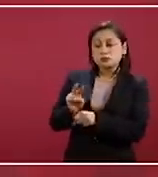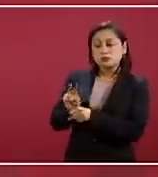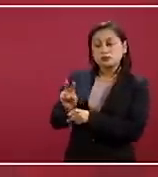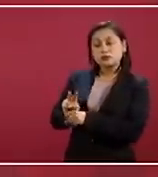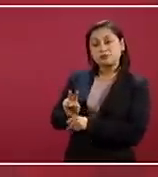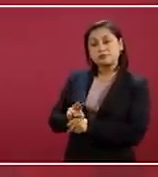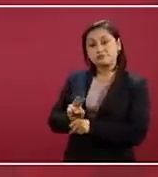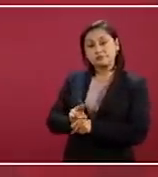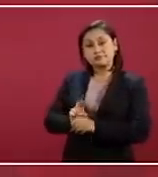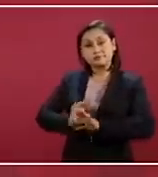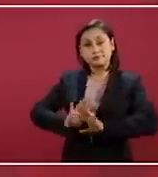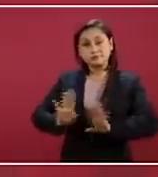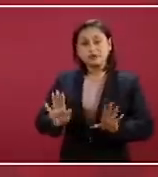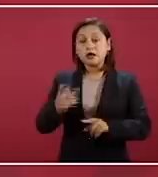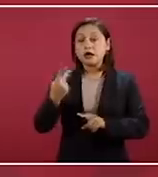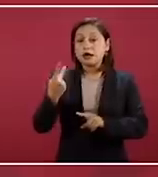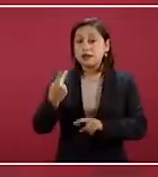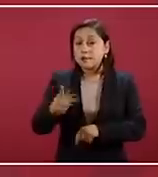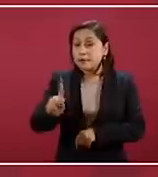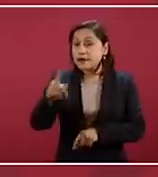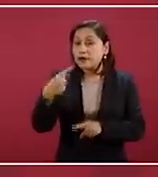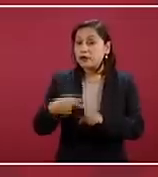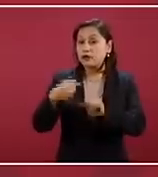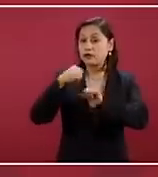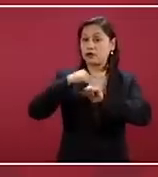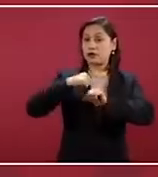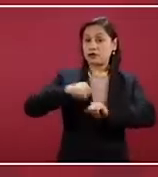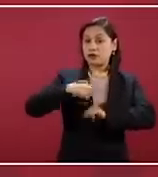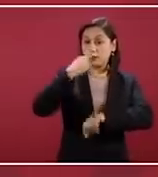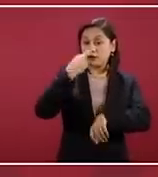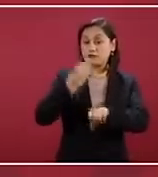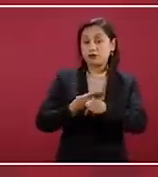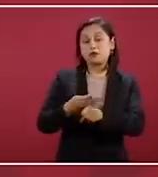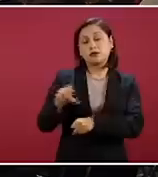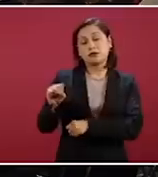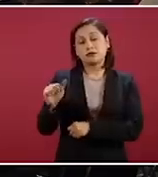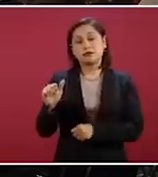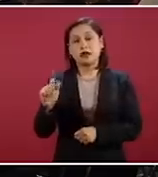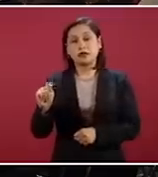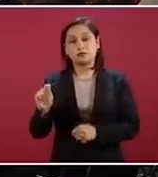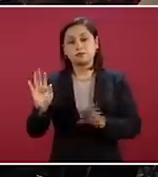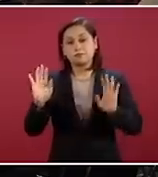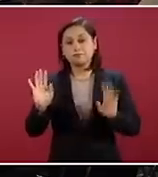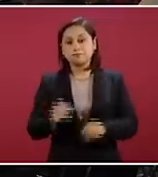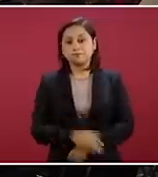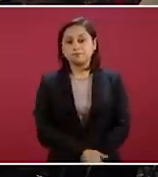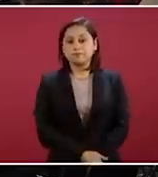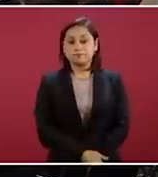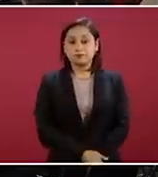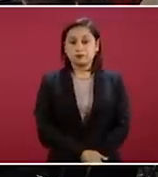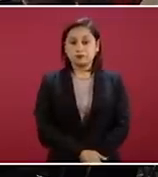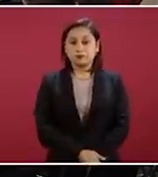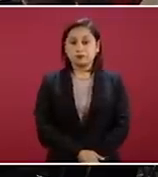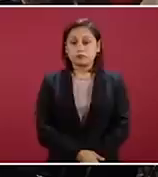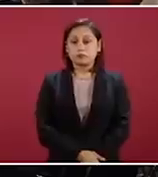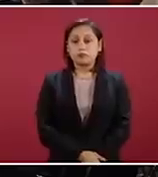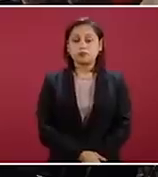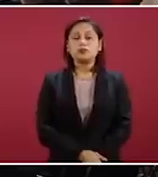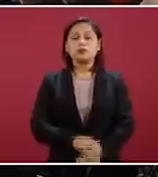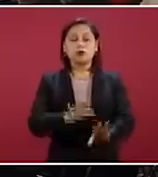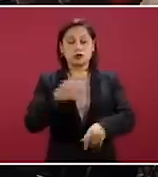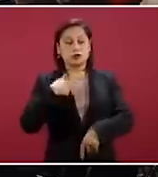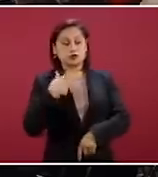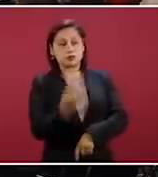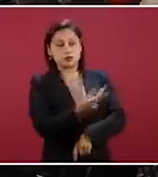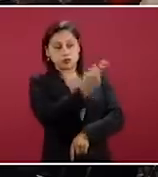autoridad competente es el sistema de administración tributaria. Muchas gracias. Yo quisiera también hacer otra